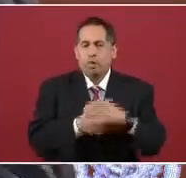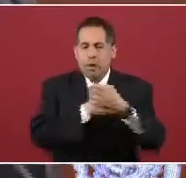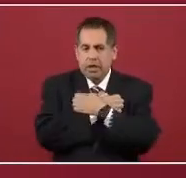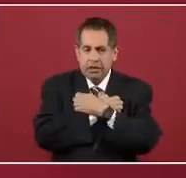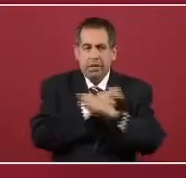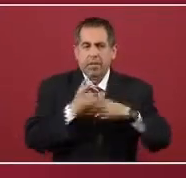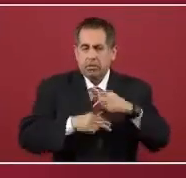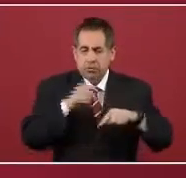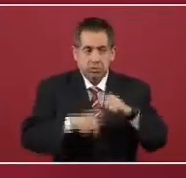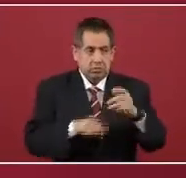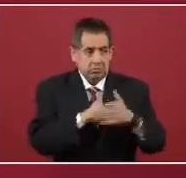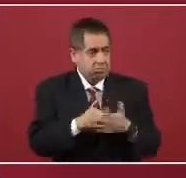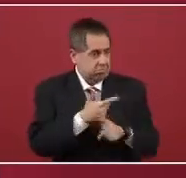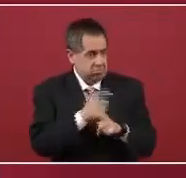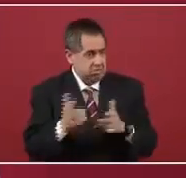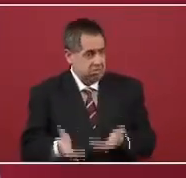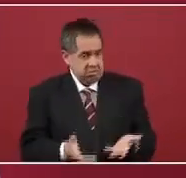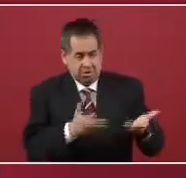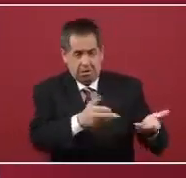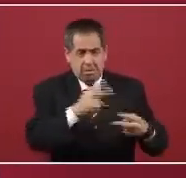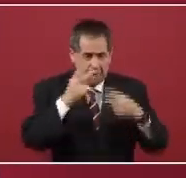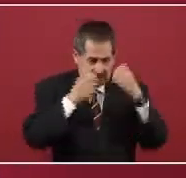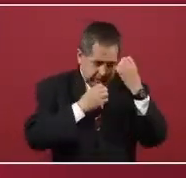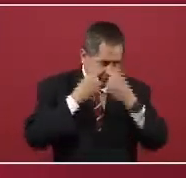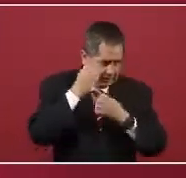la libertad para hacerlo.